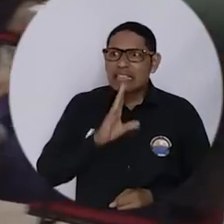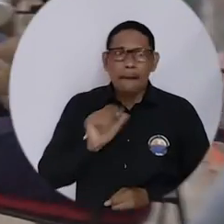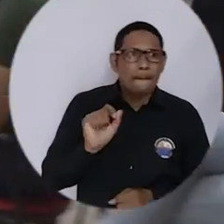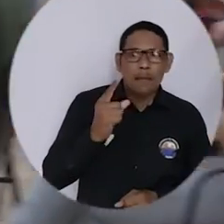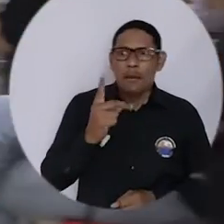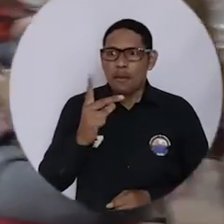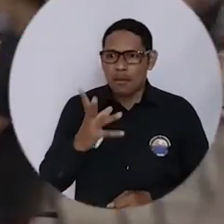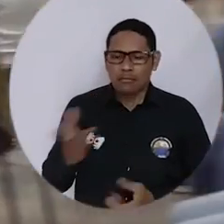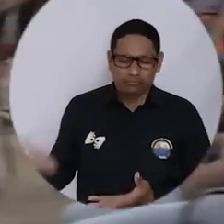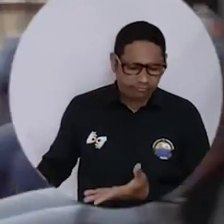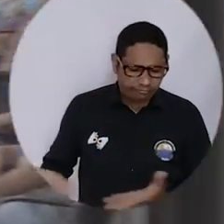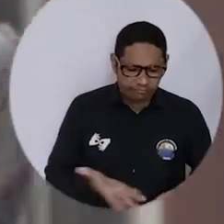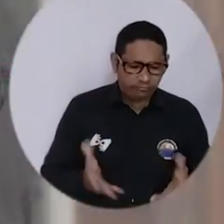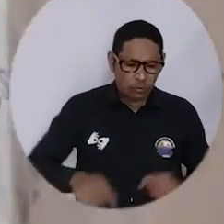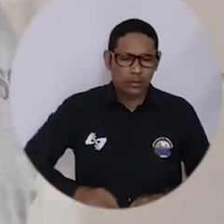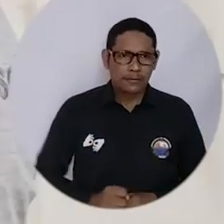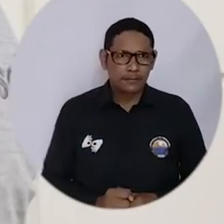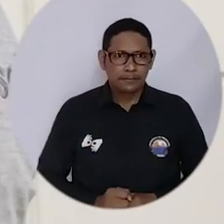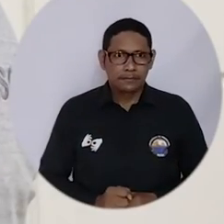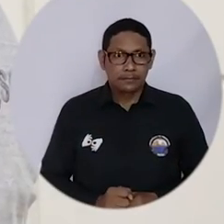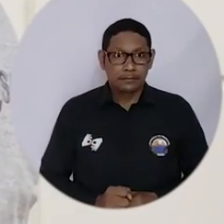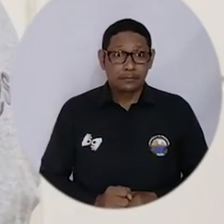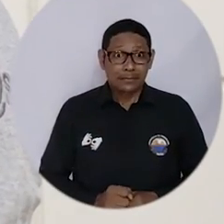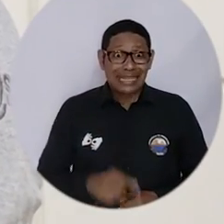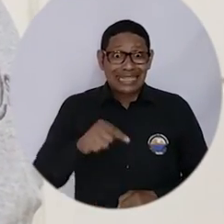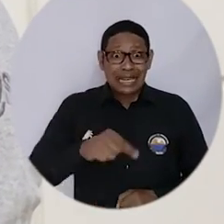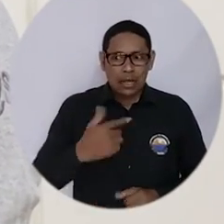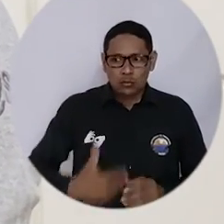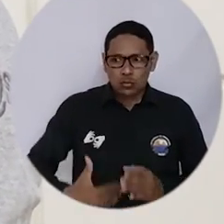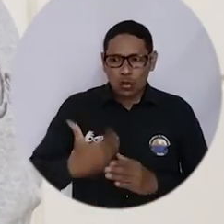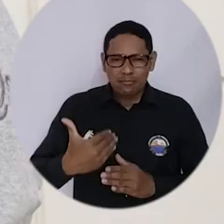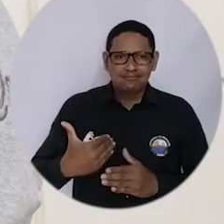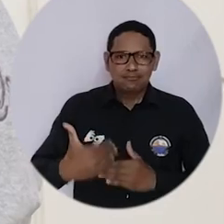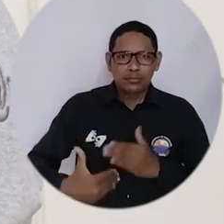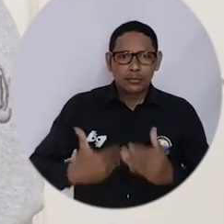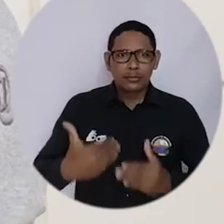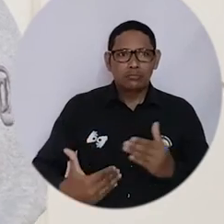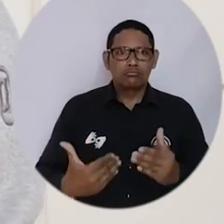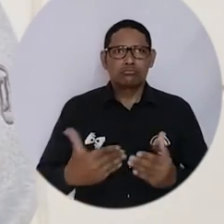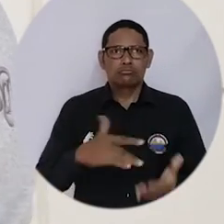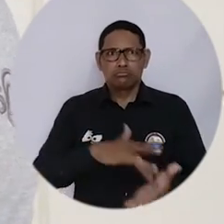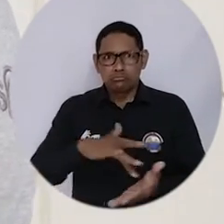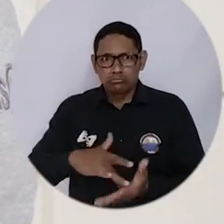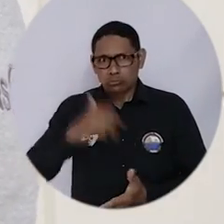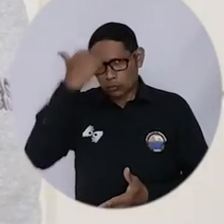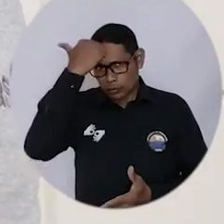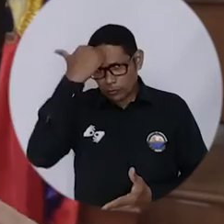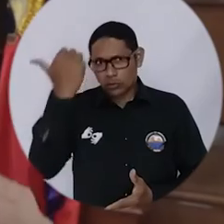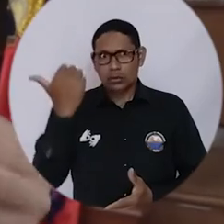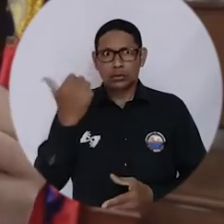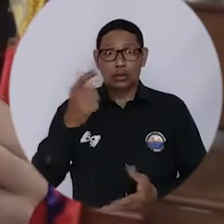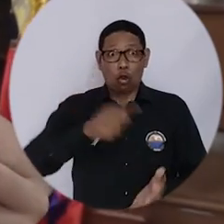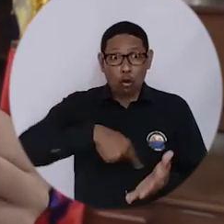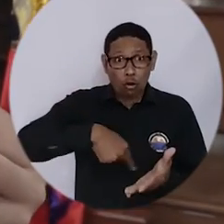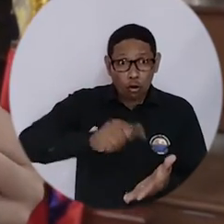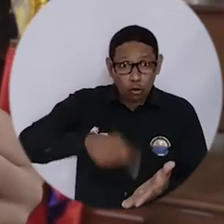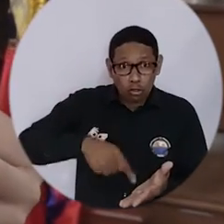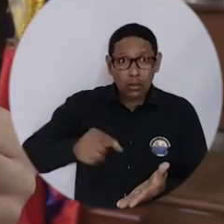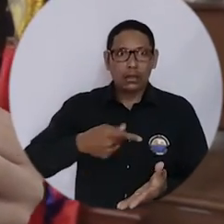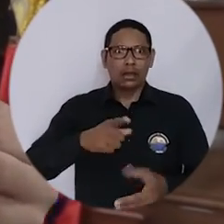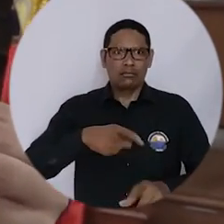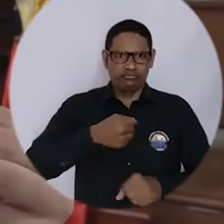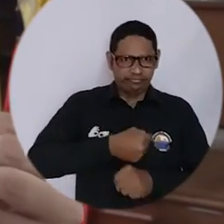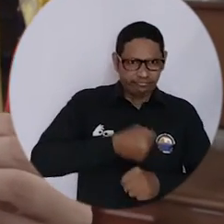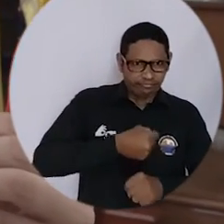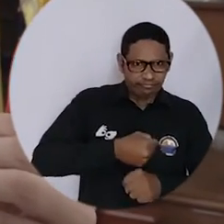priorización en mi vacuna. Con la implementación de estas jornadas, a las que también asistieron docentes, funcionarios y contratistas para